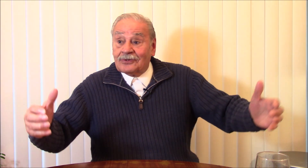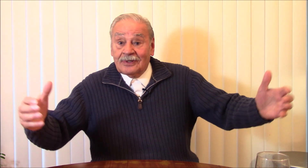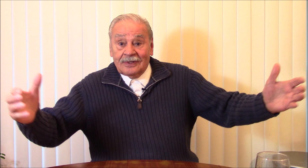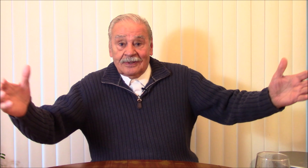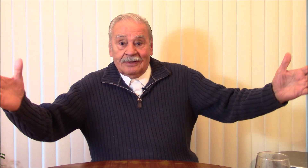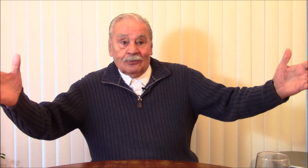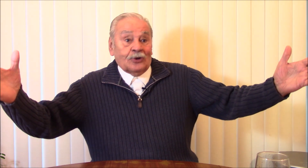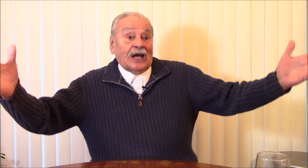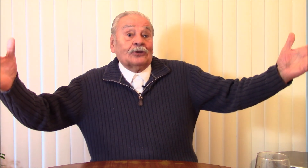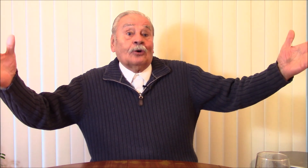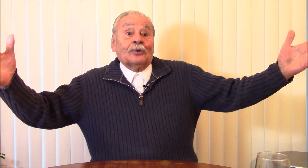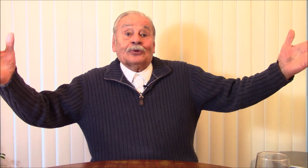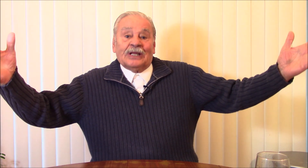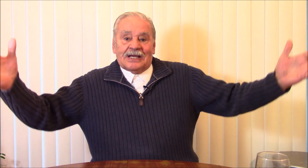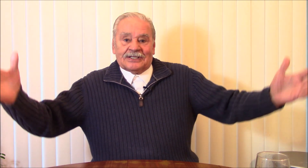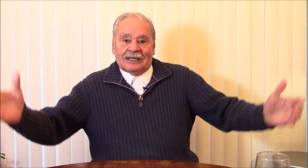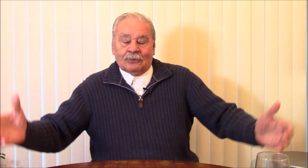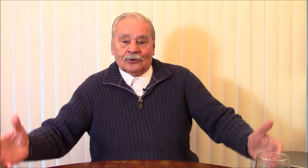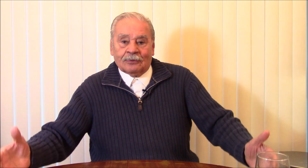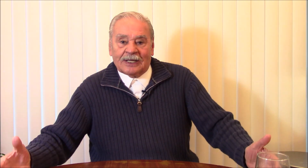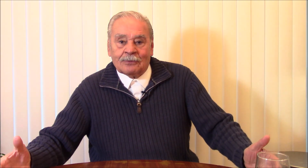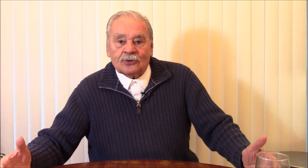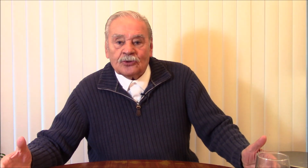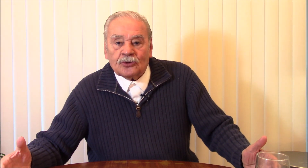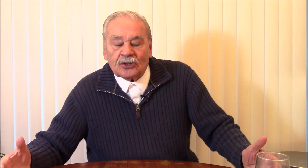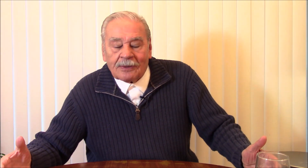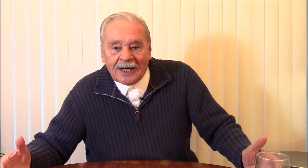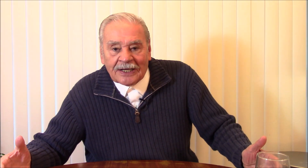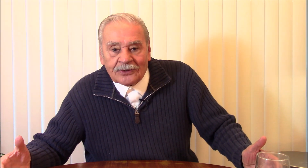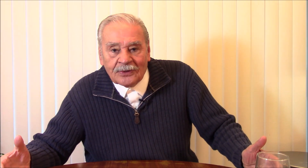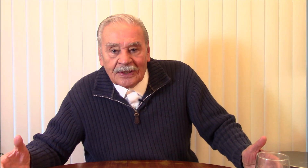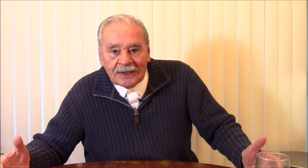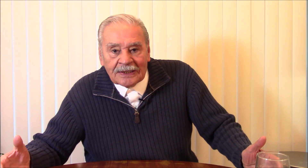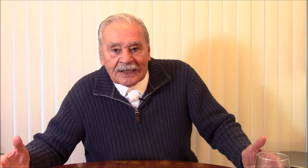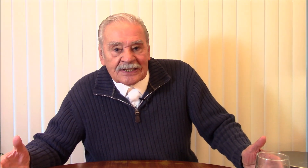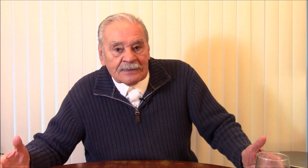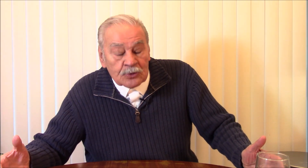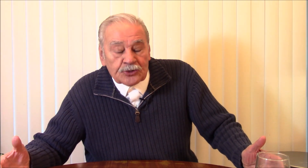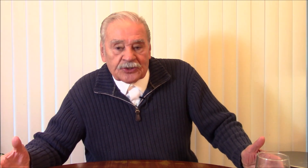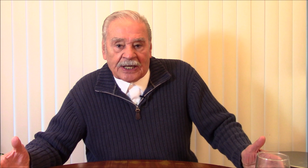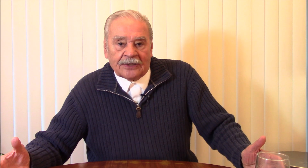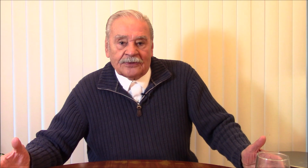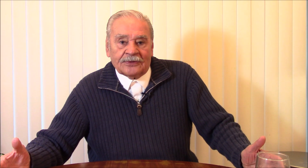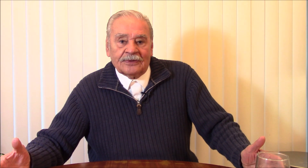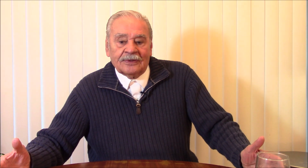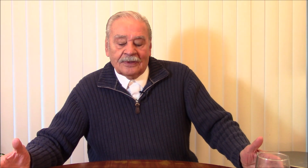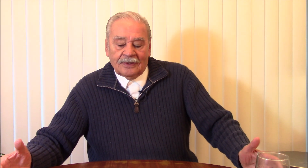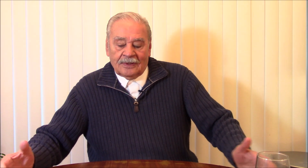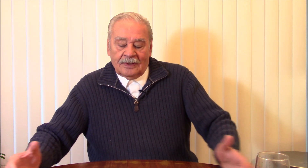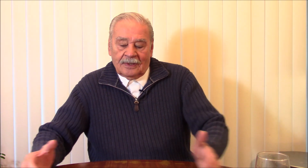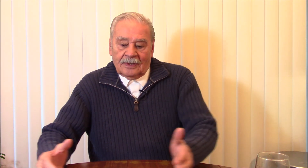andamos buscando oportunidades en el mundo. Venimos nosotros trabajando de hace muchos años.